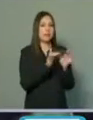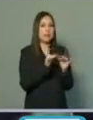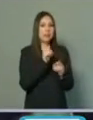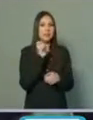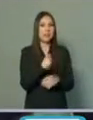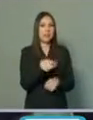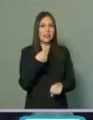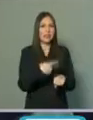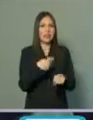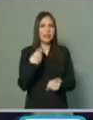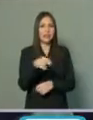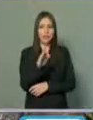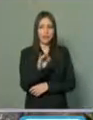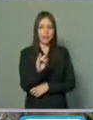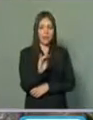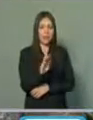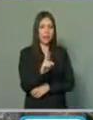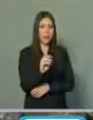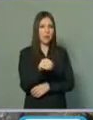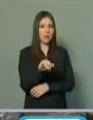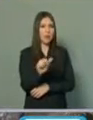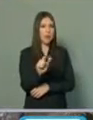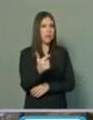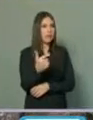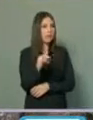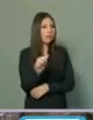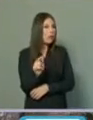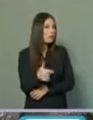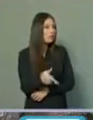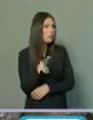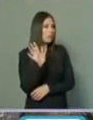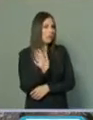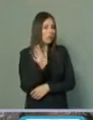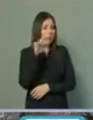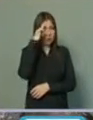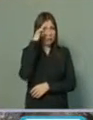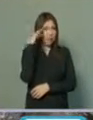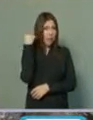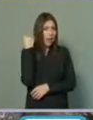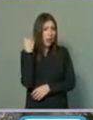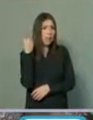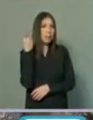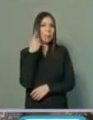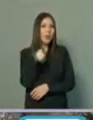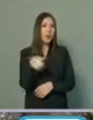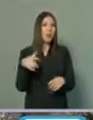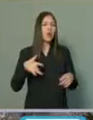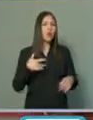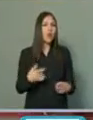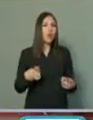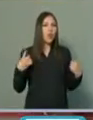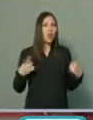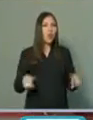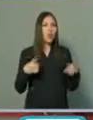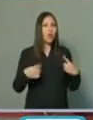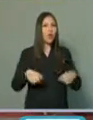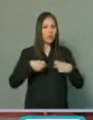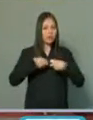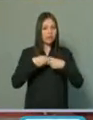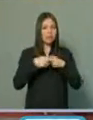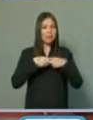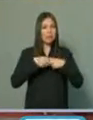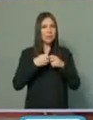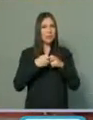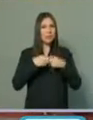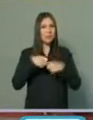la fibromialgia, porque de verdad es que, híjole, parecería como muy sencillo. Ay, bueno, es dolor en las articulaciones, pero de verdad es que hay veces